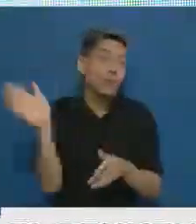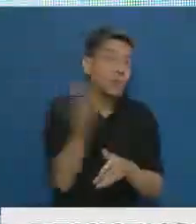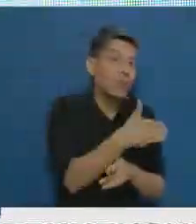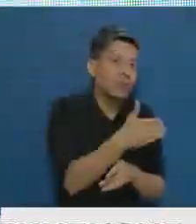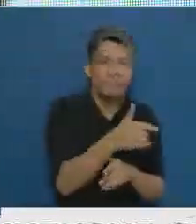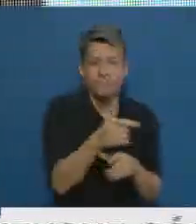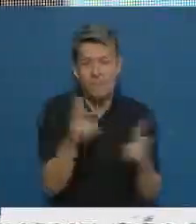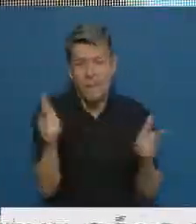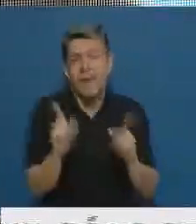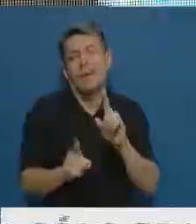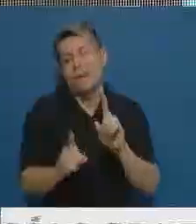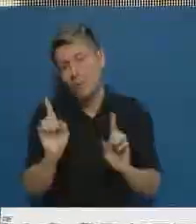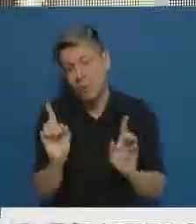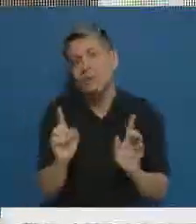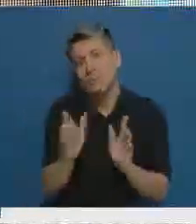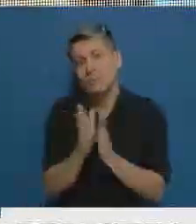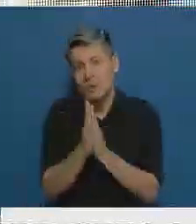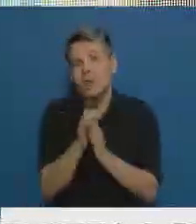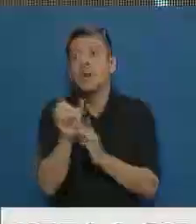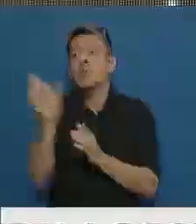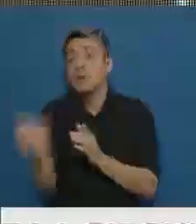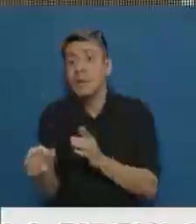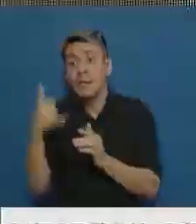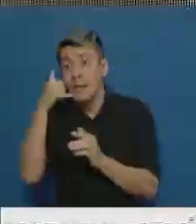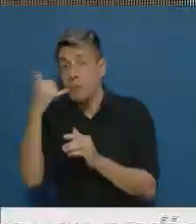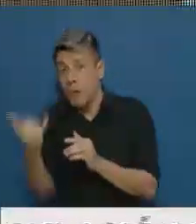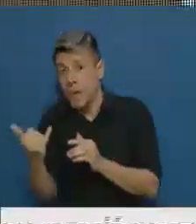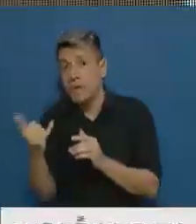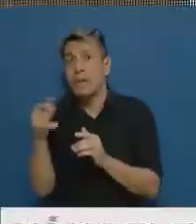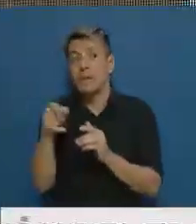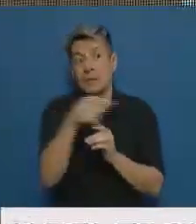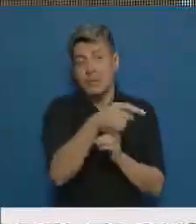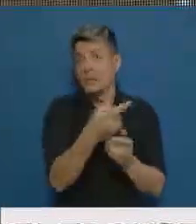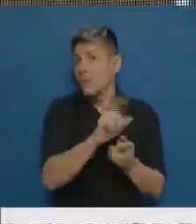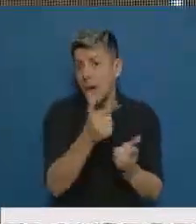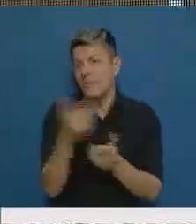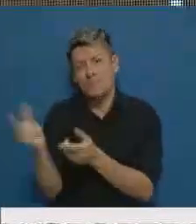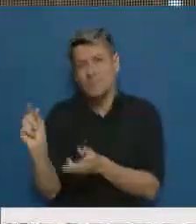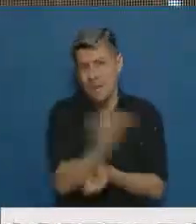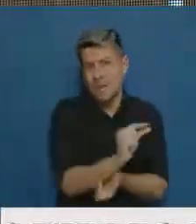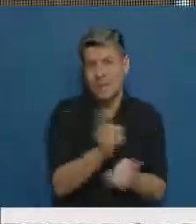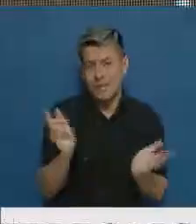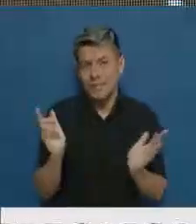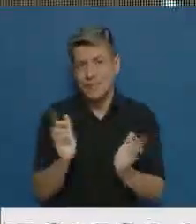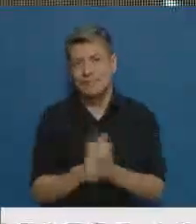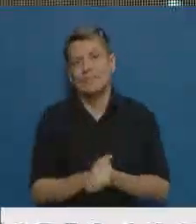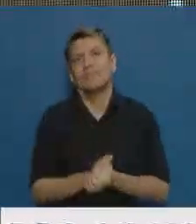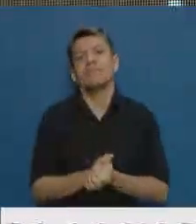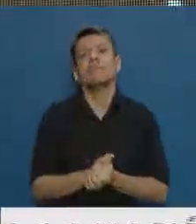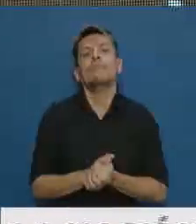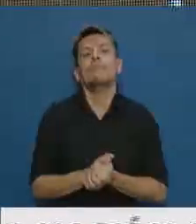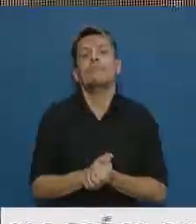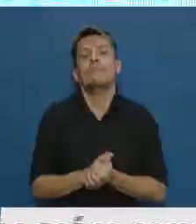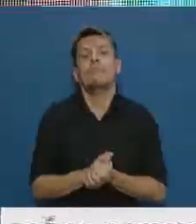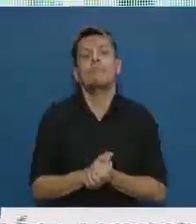uh-huh, a la población, para que si alguna persona ha tenido que dejar pasar un colectivo y no tiene la posibilidad de tener el teléfono, lo tenga el de al